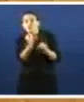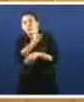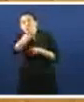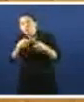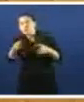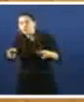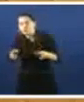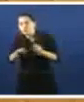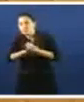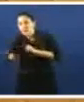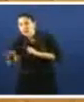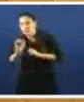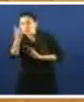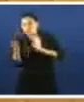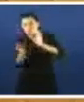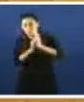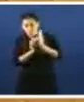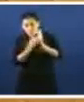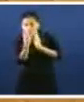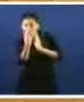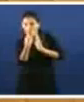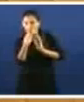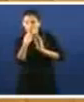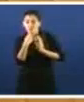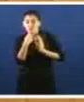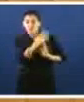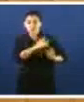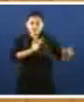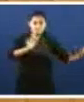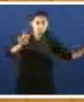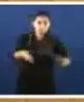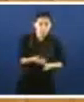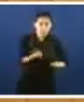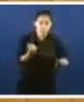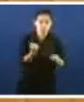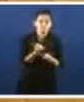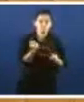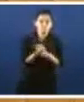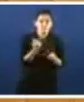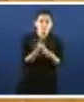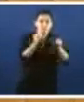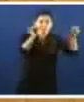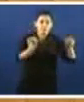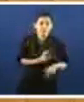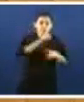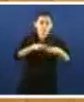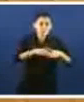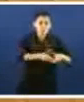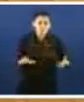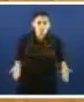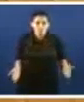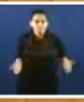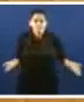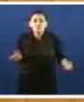introduzcan un punto primeiro que que plantexa é reducir as tripulacións tituladas nos pesqueros deste país Que o que están